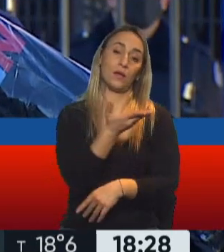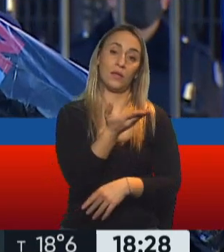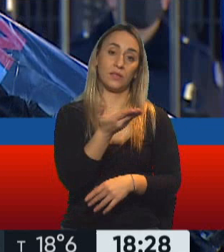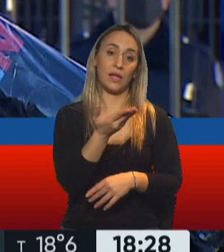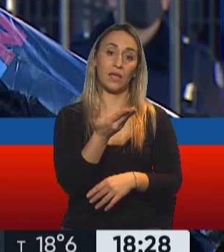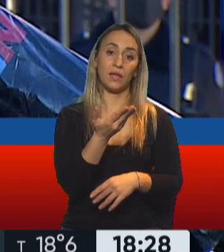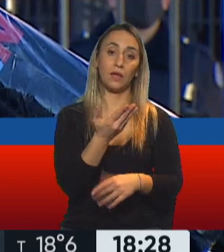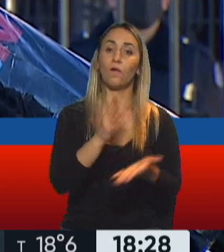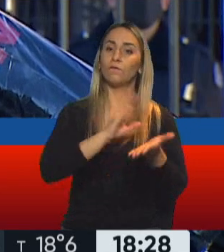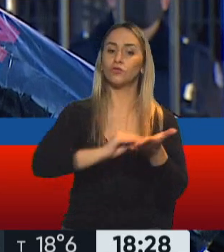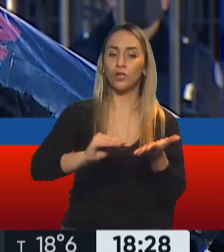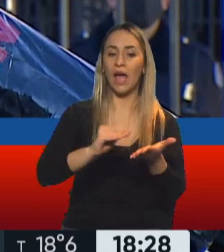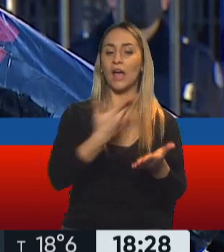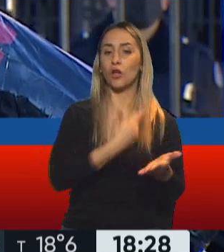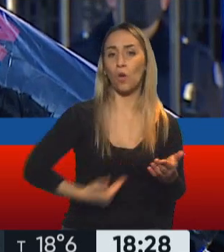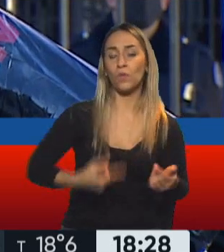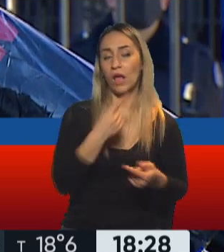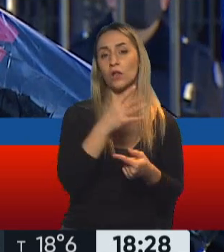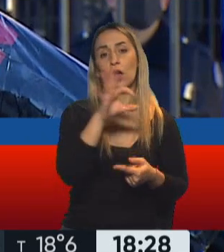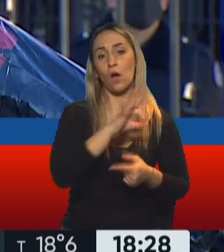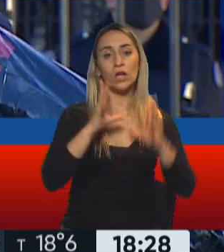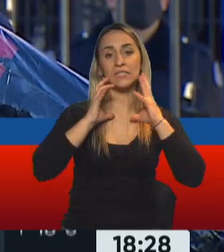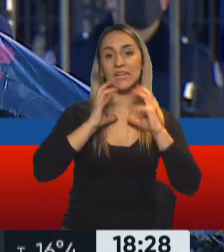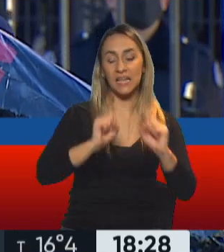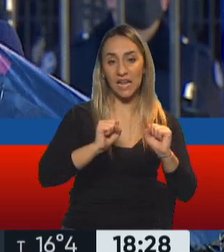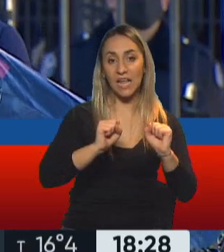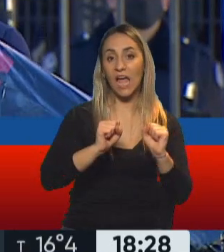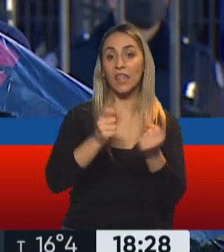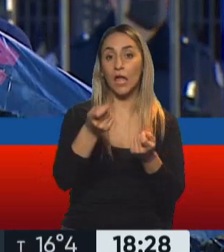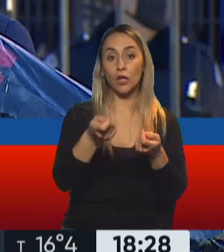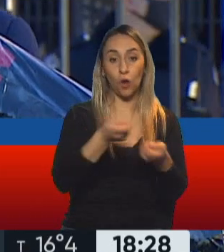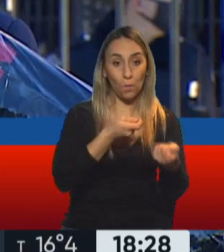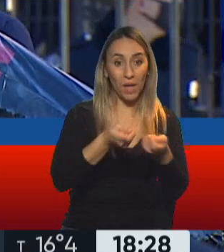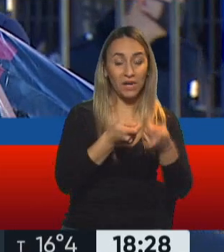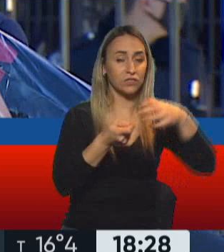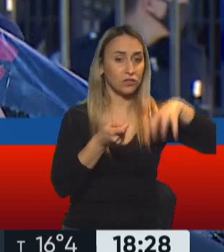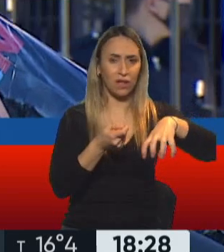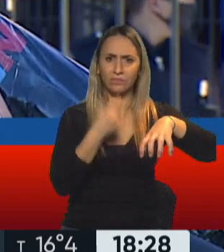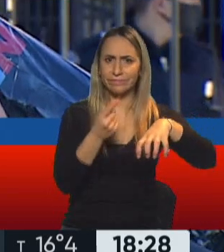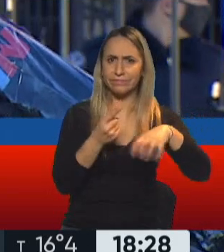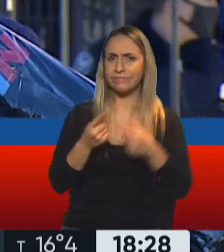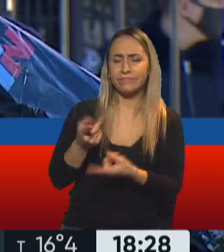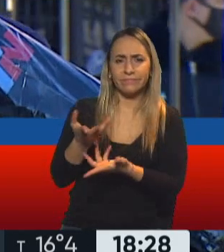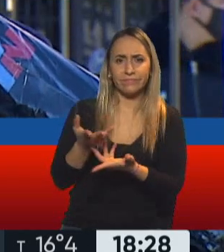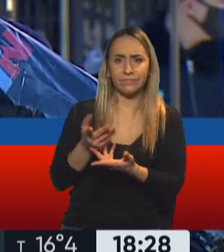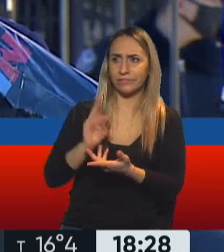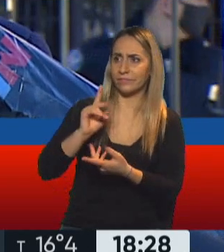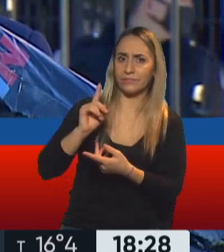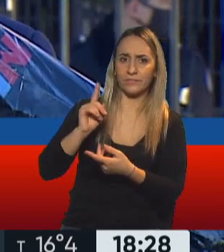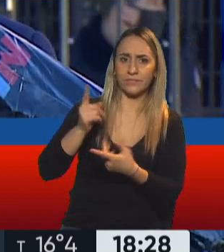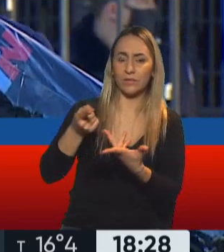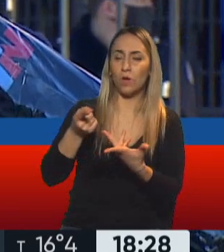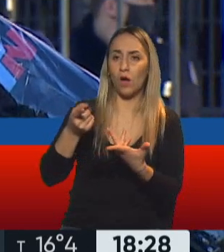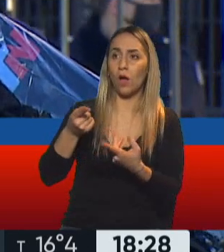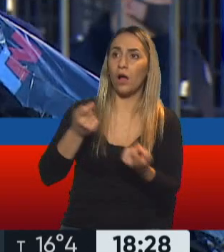que hicieron desde los funcionarios o desde la Secretaría de Comercio, eliminando ese sector informal de la demanda